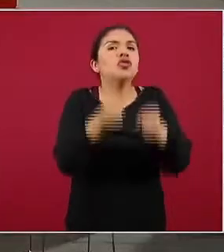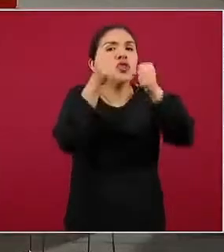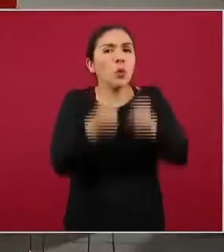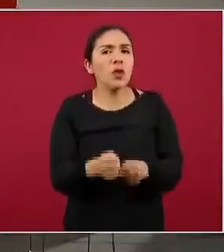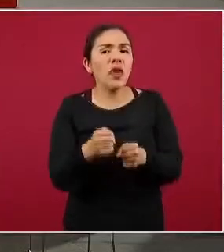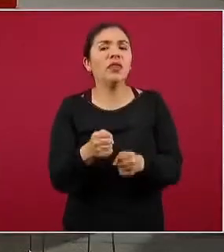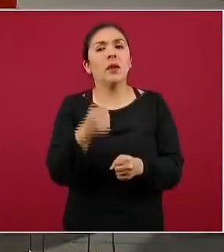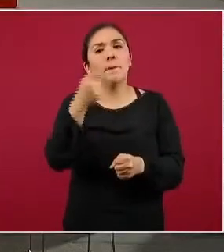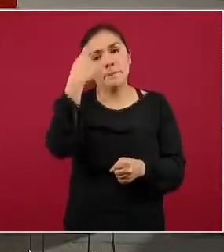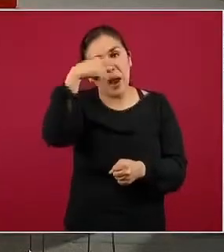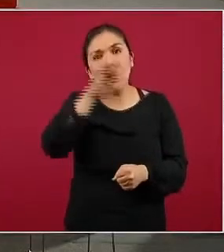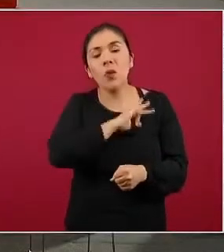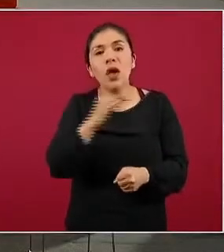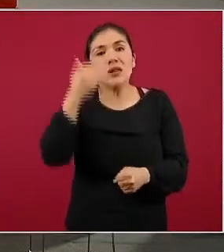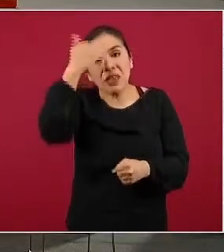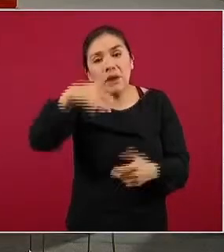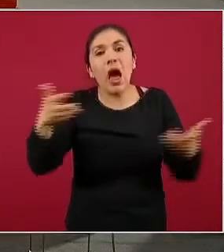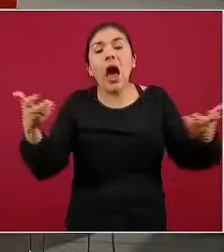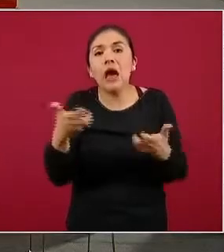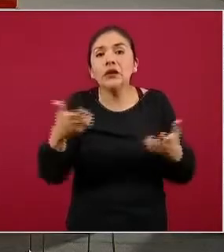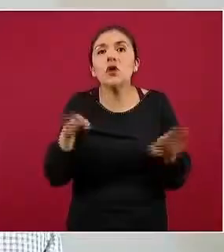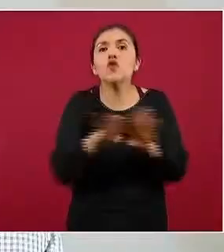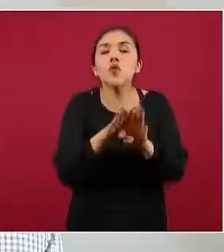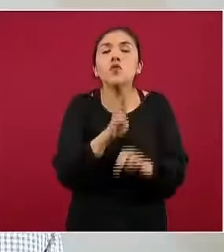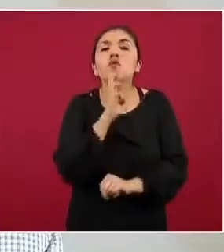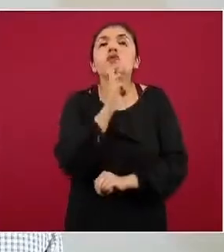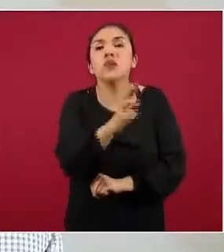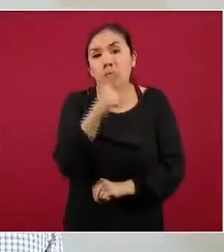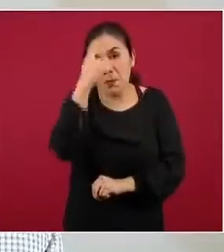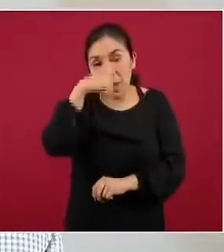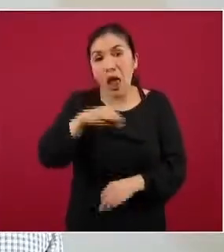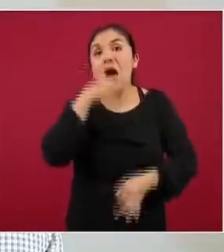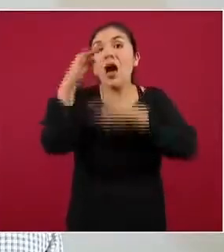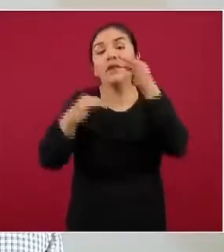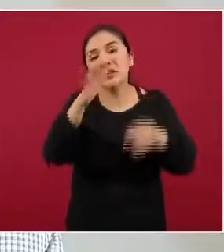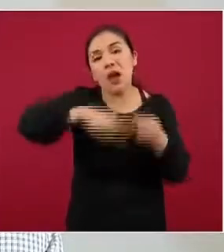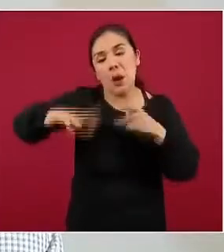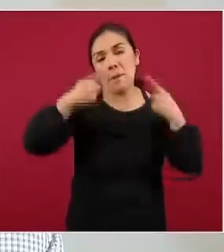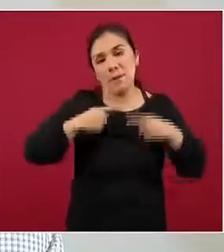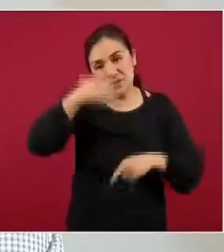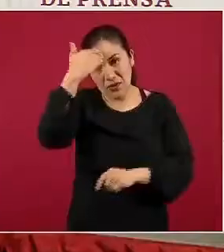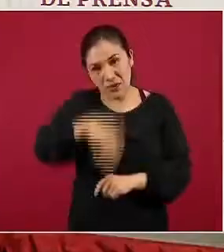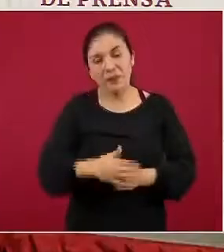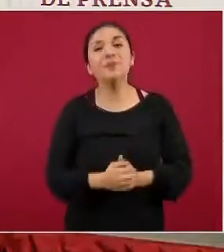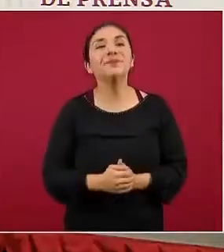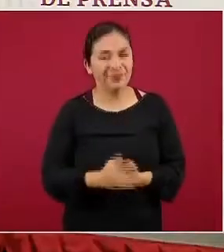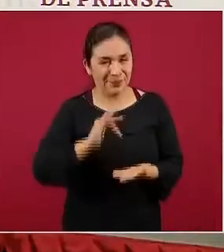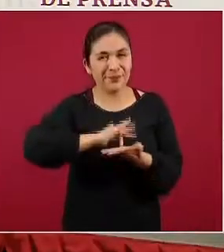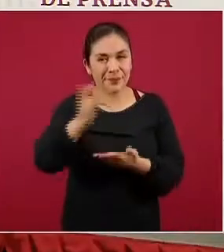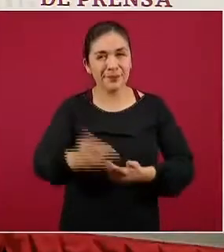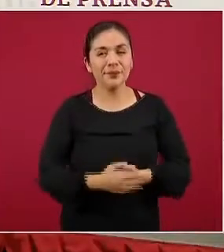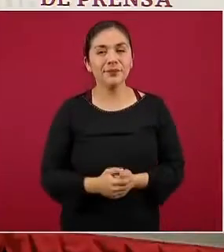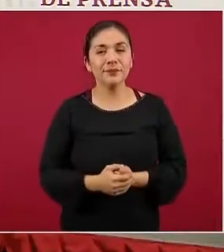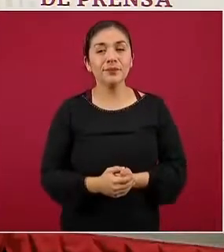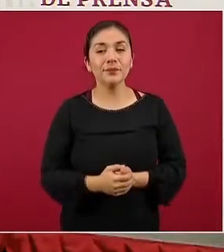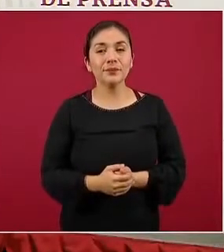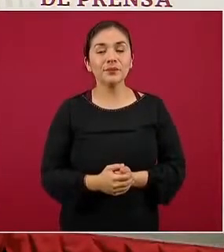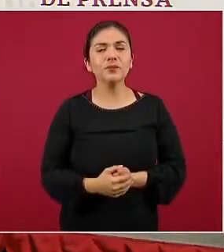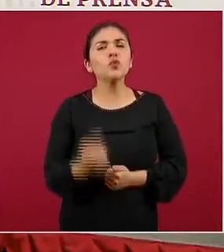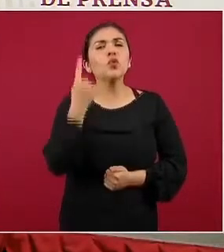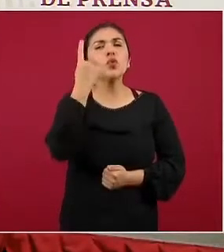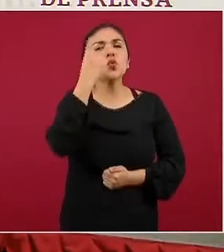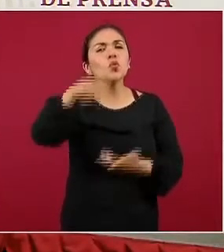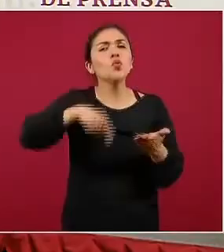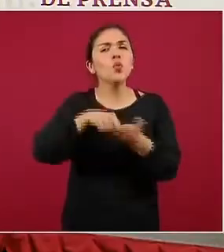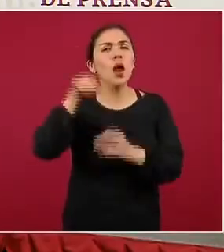y por lo tanto tomar acciones o en su momento generar alertamientos a la población. Gracias. Y hay una localidad